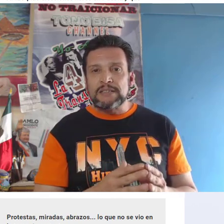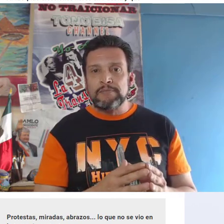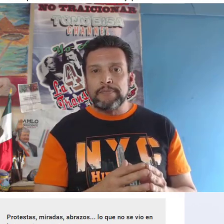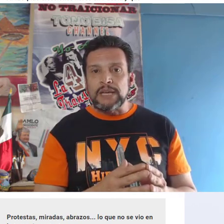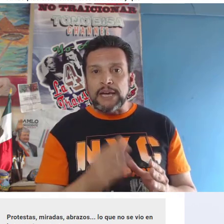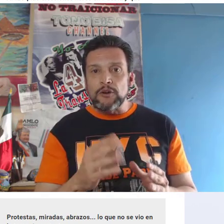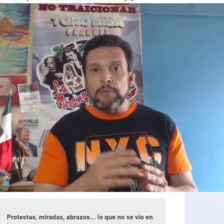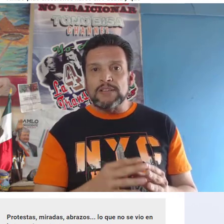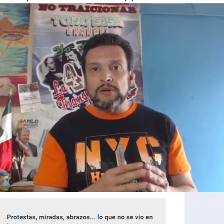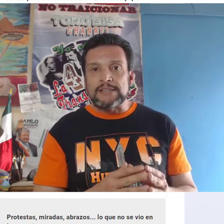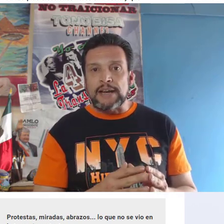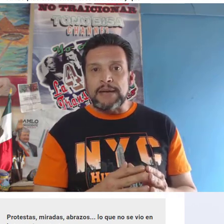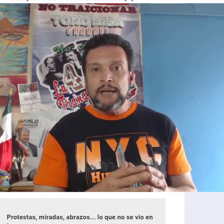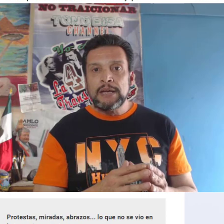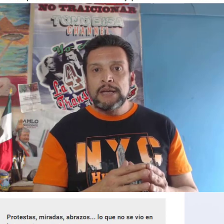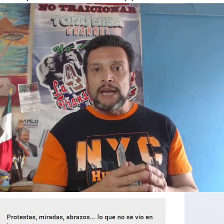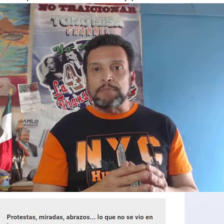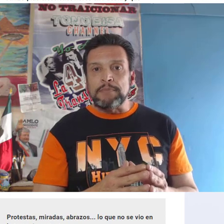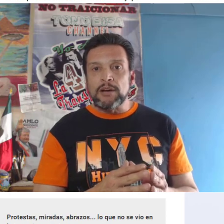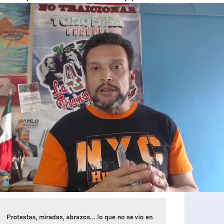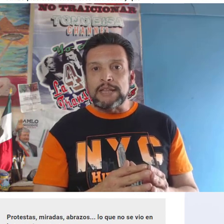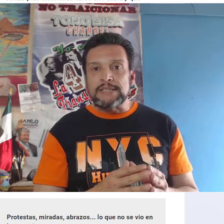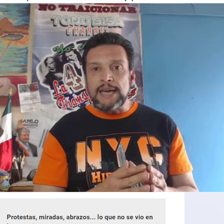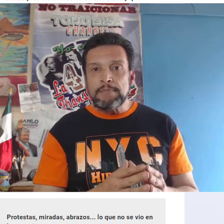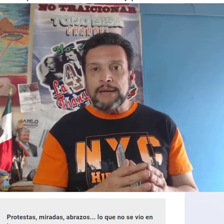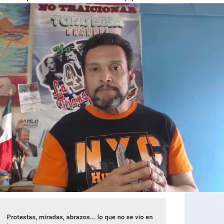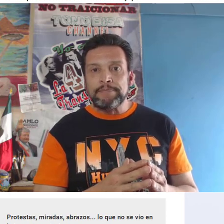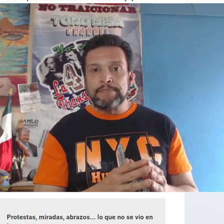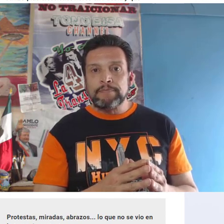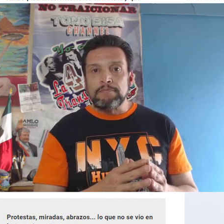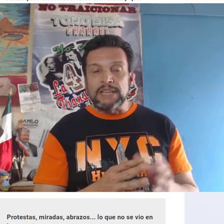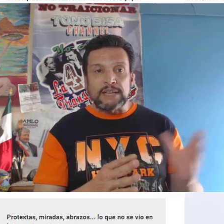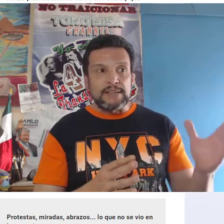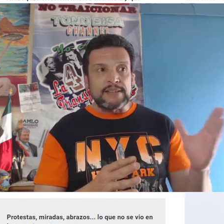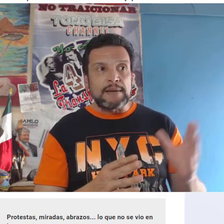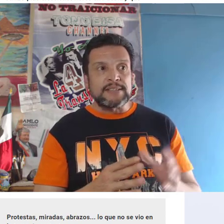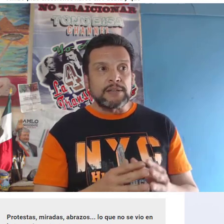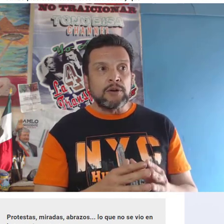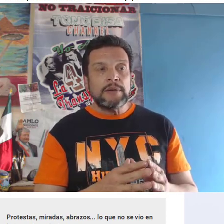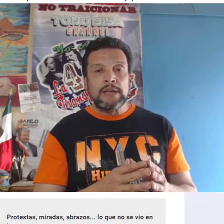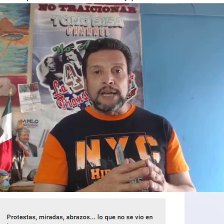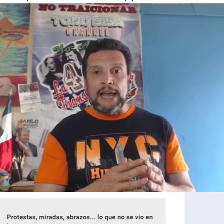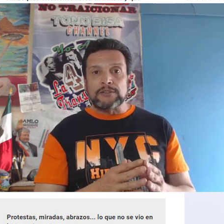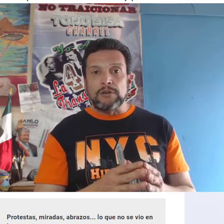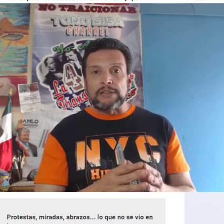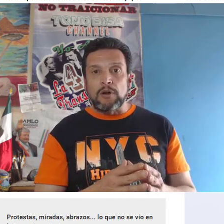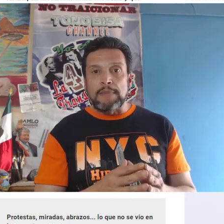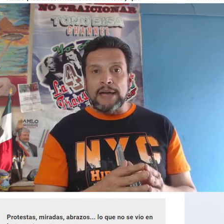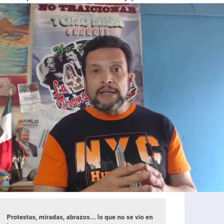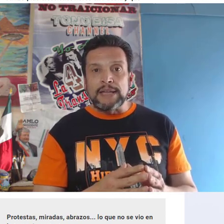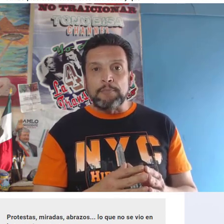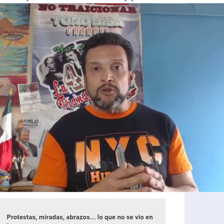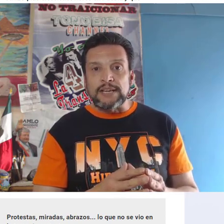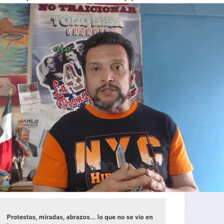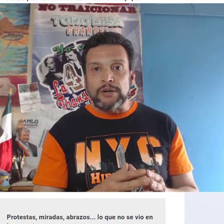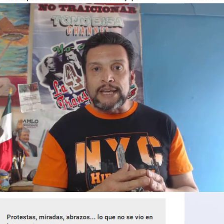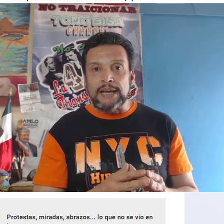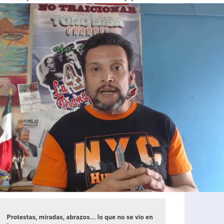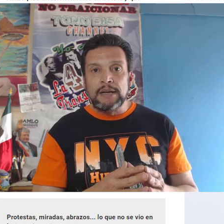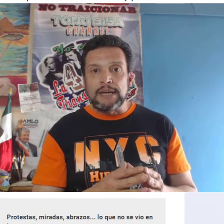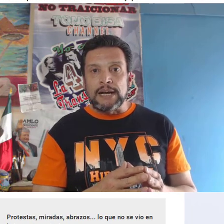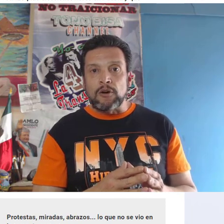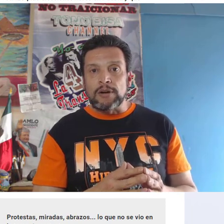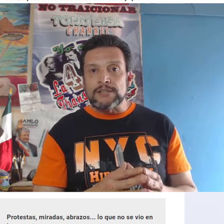país, y que yo por eso las grabé el 1 de diciembre, mientras estaba haciendo el acto de toma de posesión